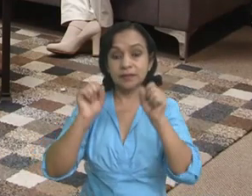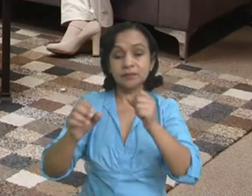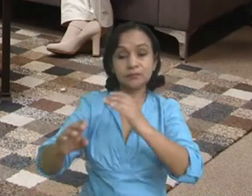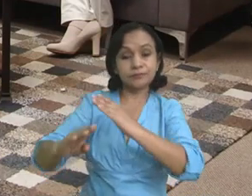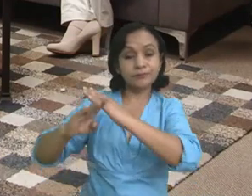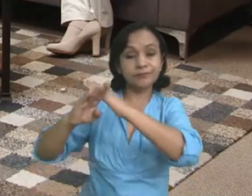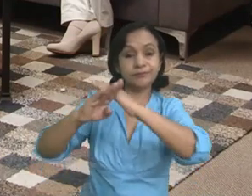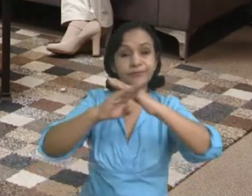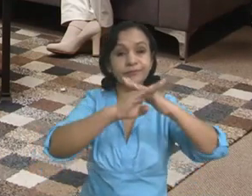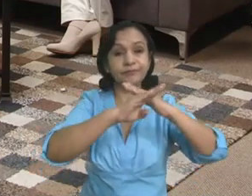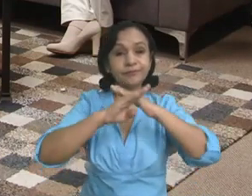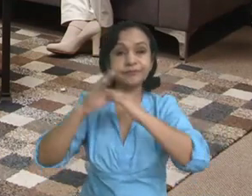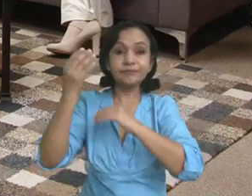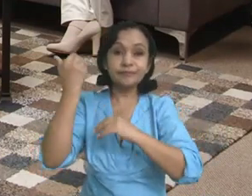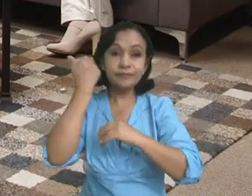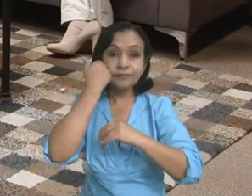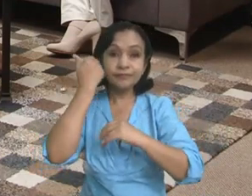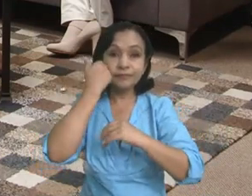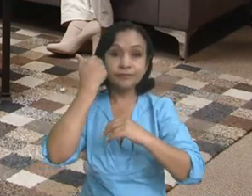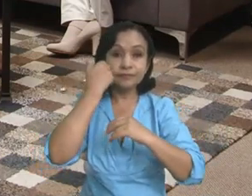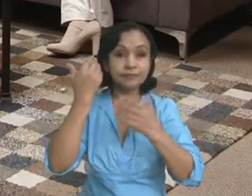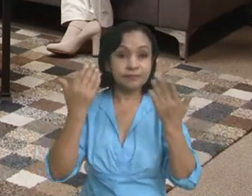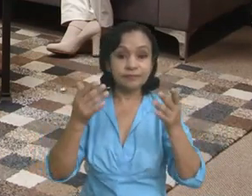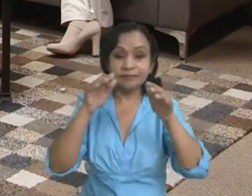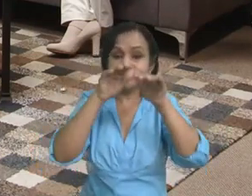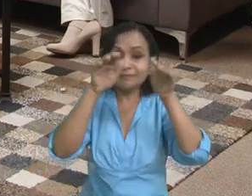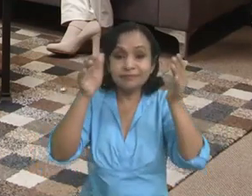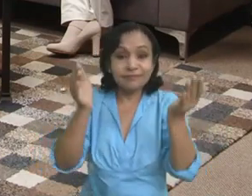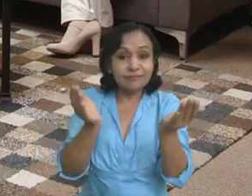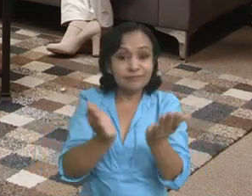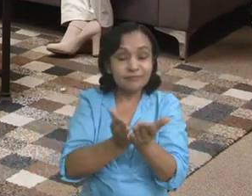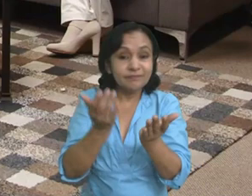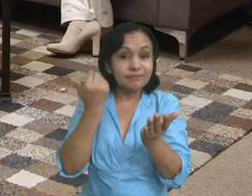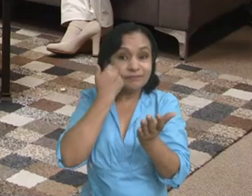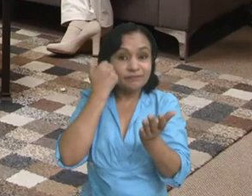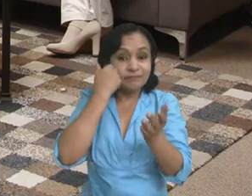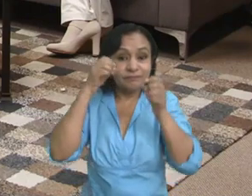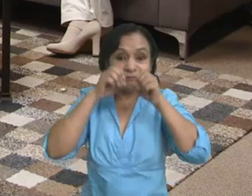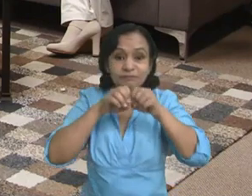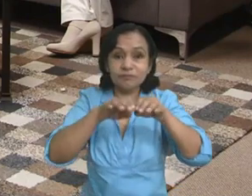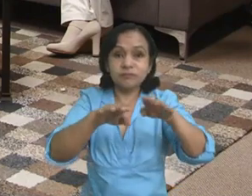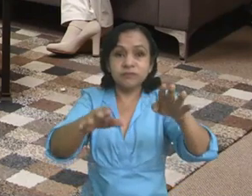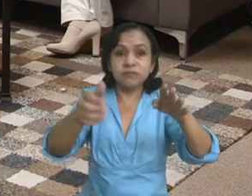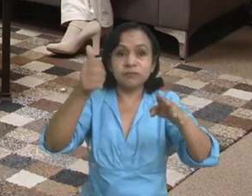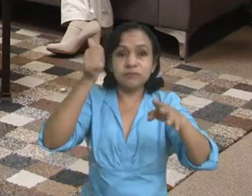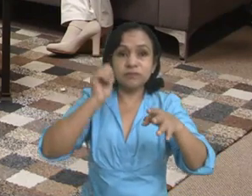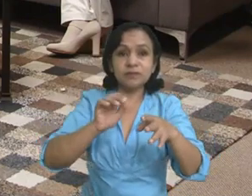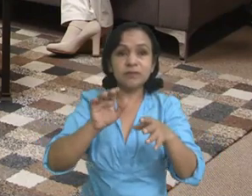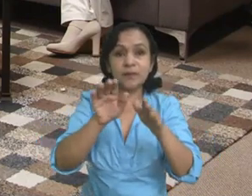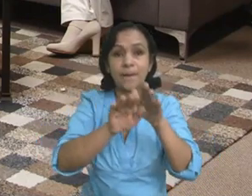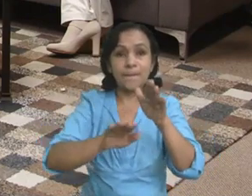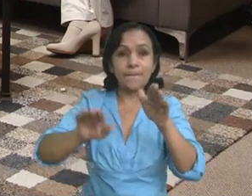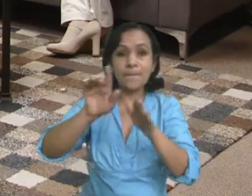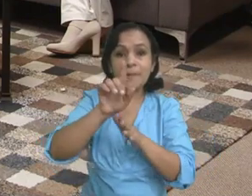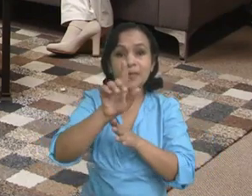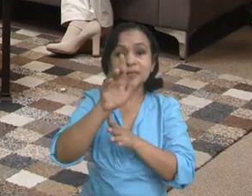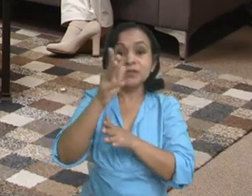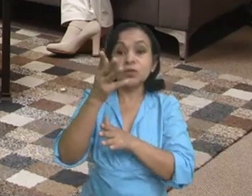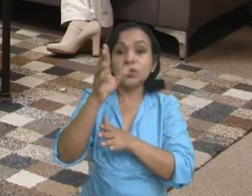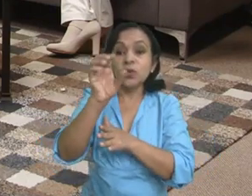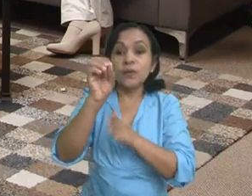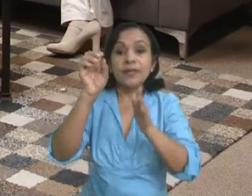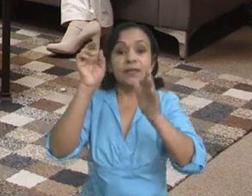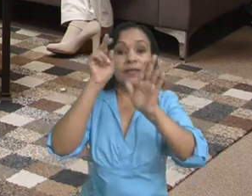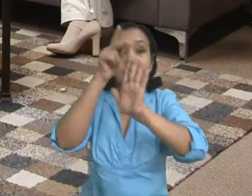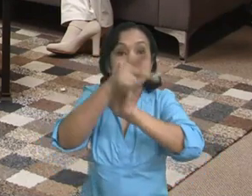enfermedad, que por supuesto es una pandemia que afecta prácticamente al mundo. Las estadísticas hasta ayer hablaban más de 190 países y hoy